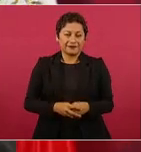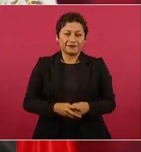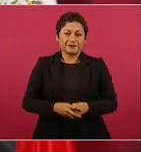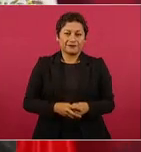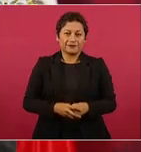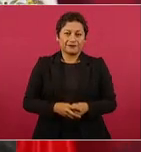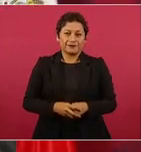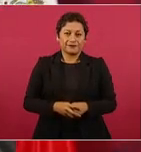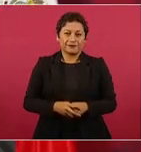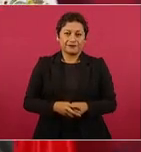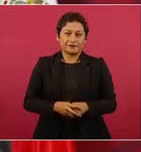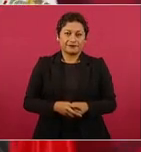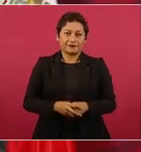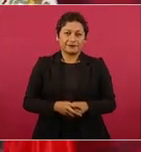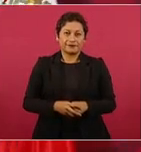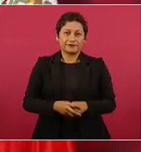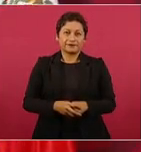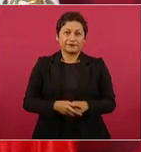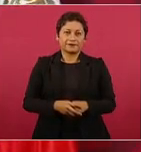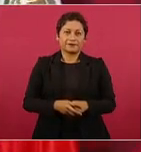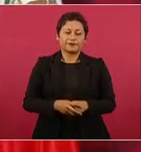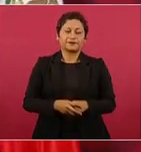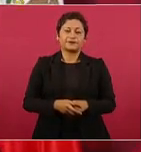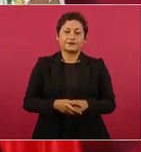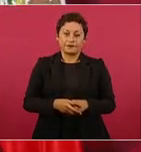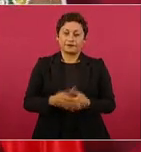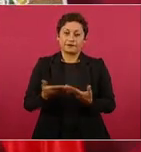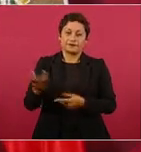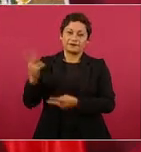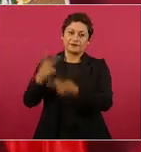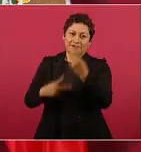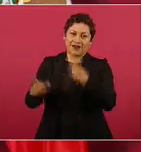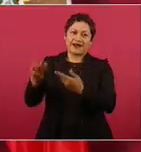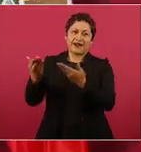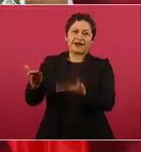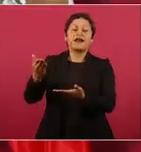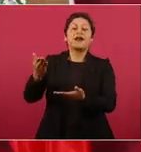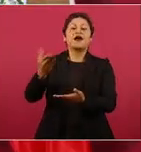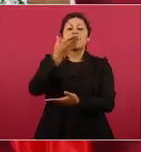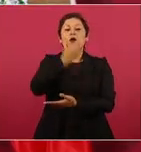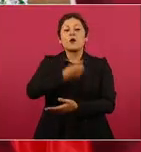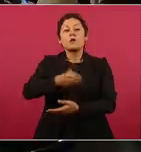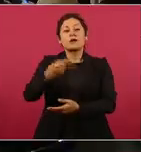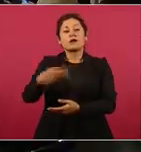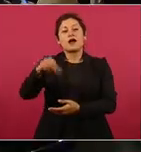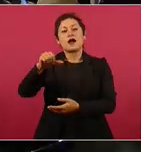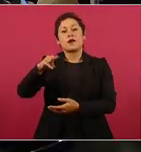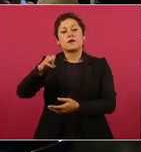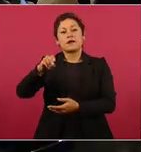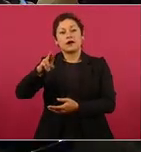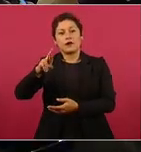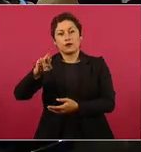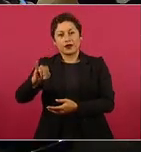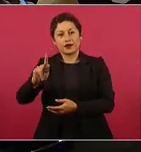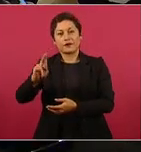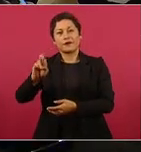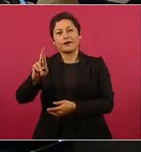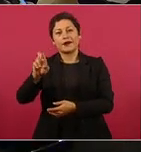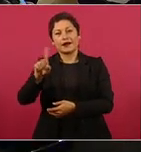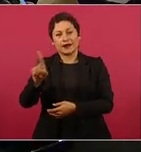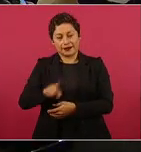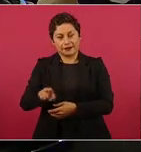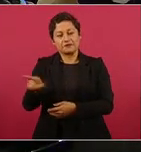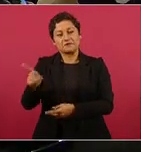Va a estar con nosotros a Mauri Pérez y va a